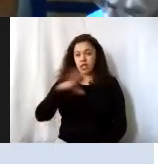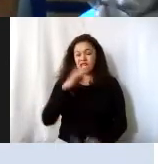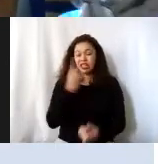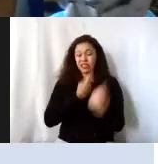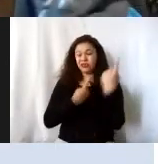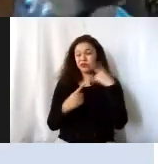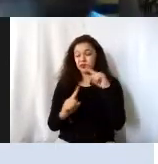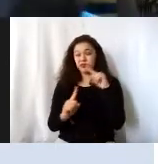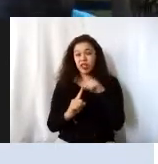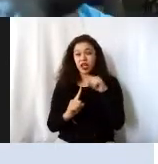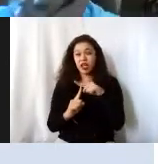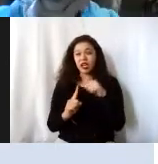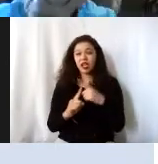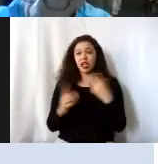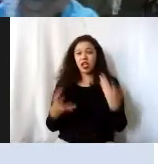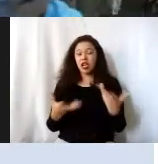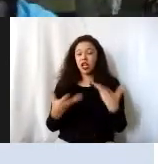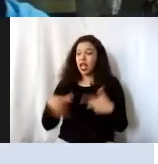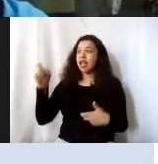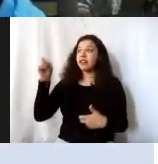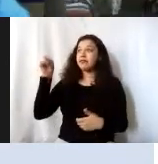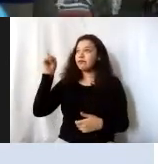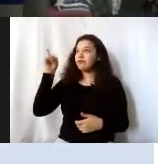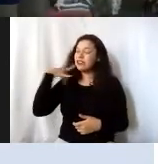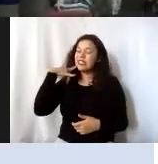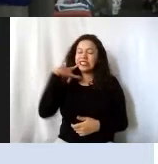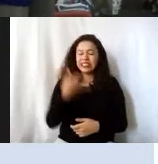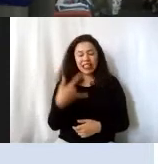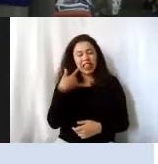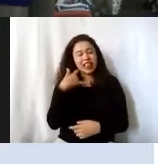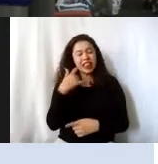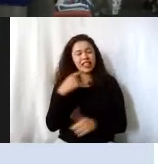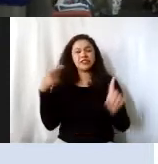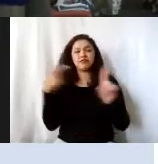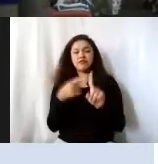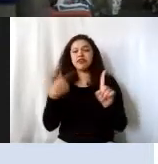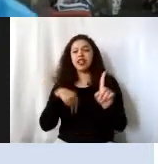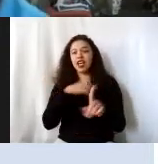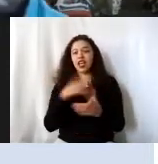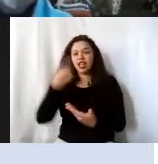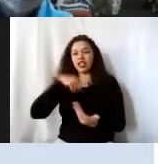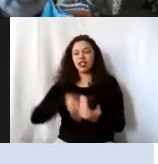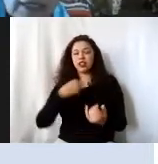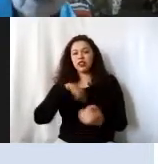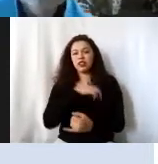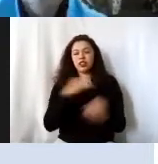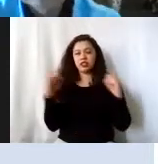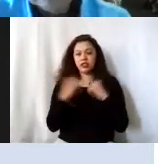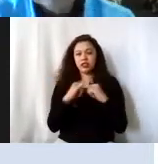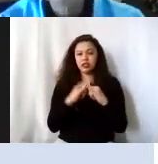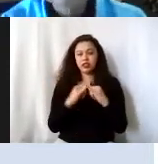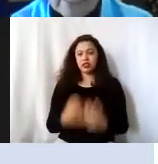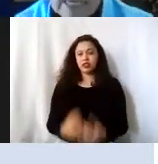bastante retadora en nuestras instituciones para